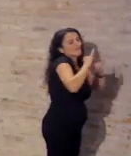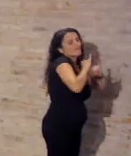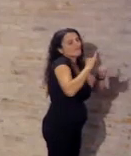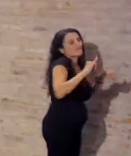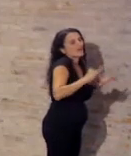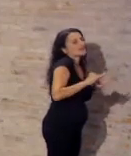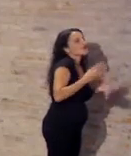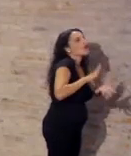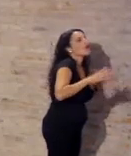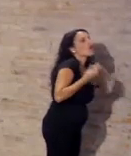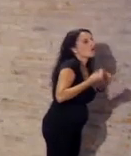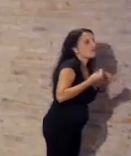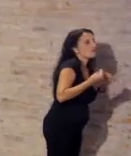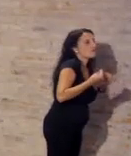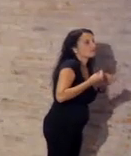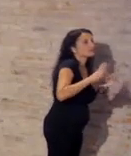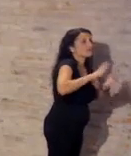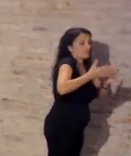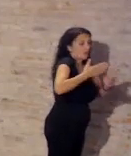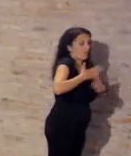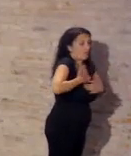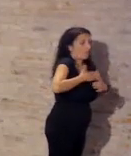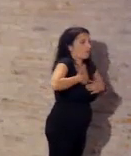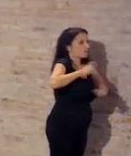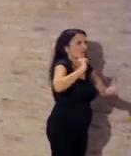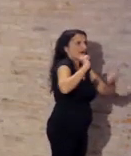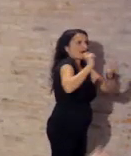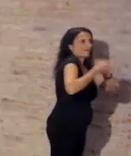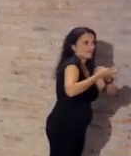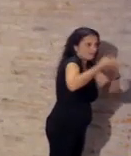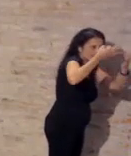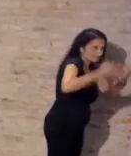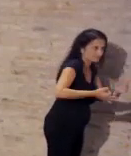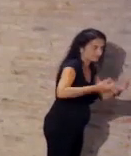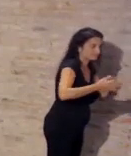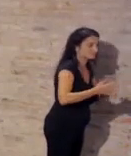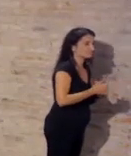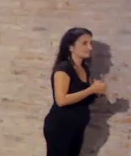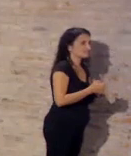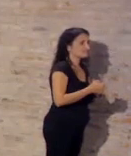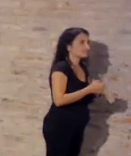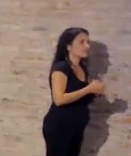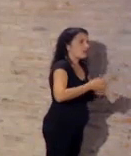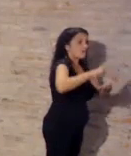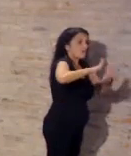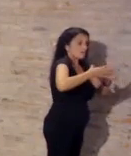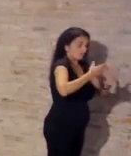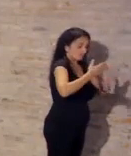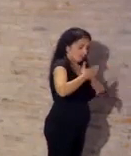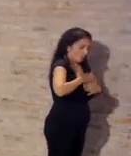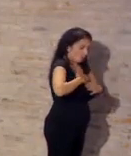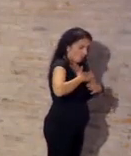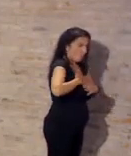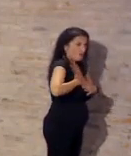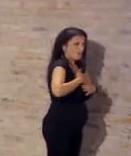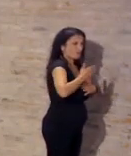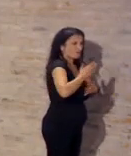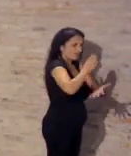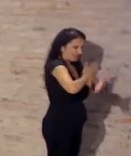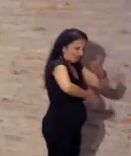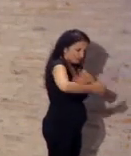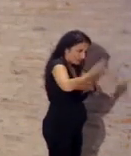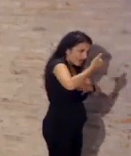a todos los insumos simbólicos que nos atraviesan que no no puede ser vivida con estos cuerpos con estas formas de